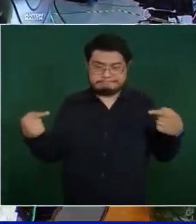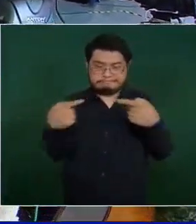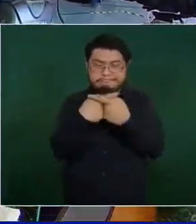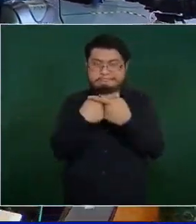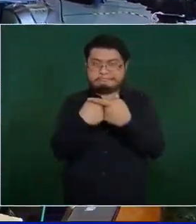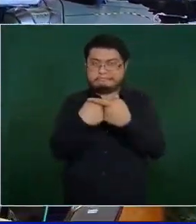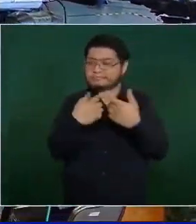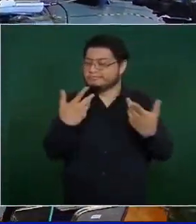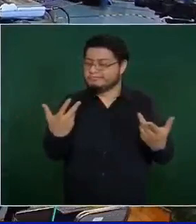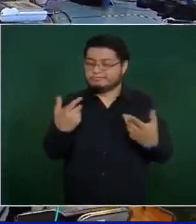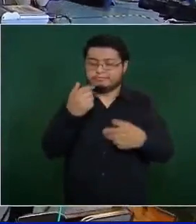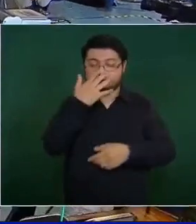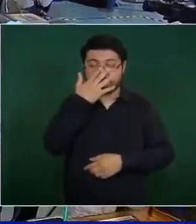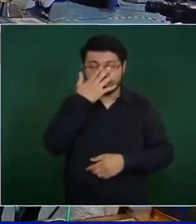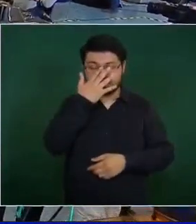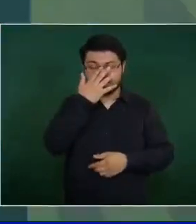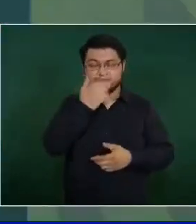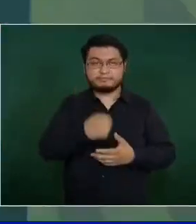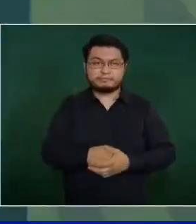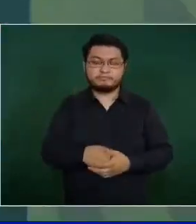nación.